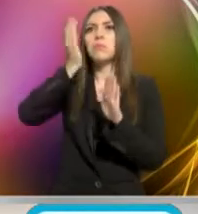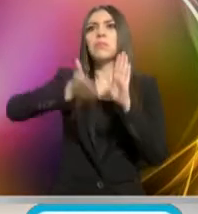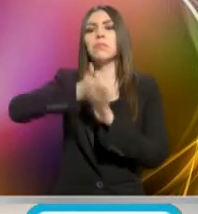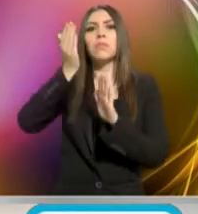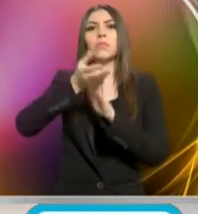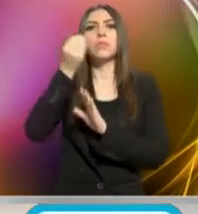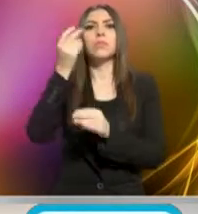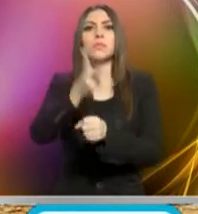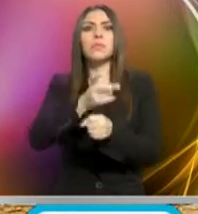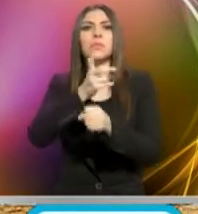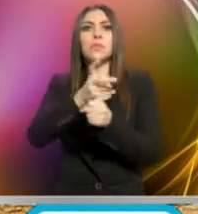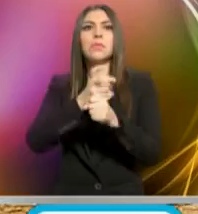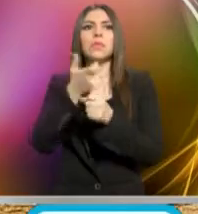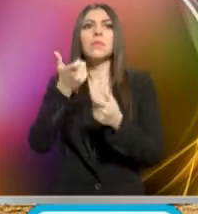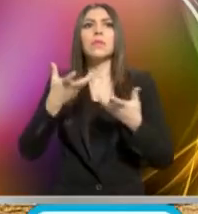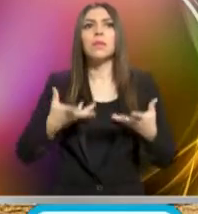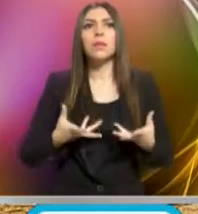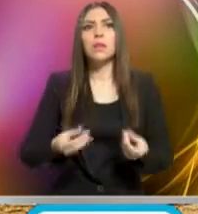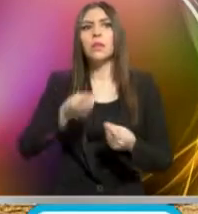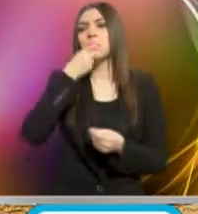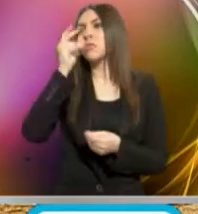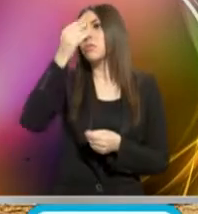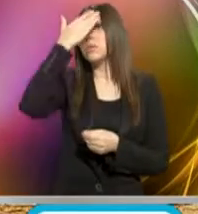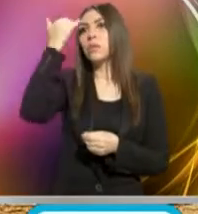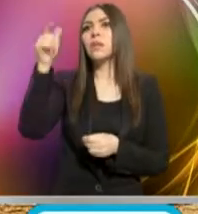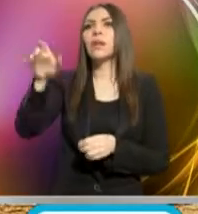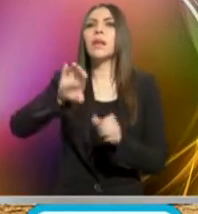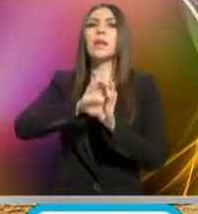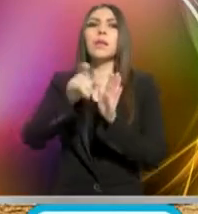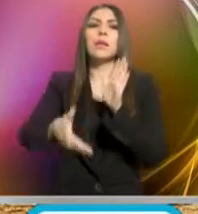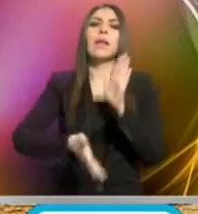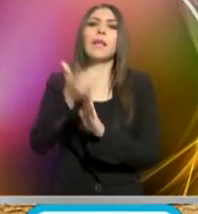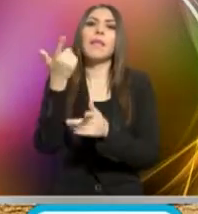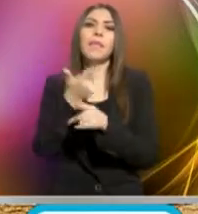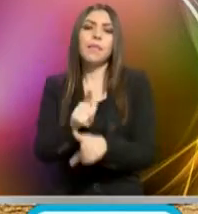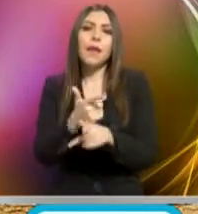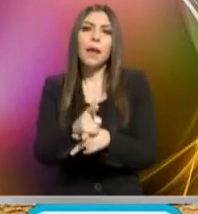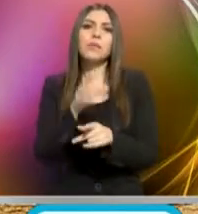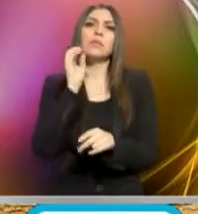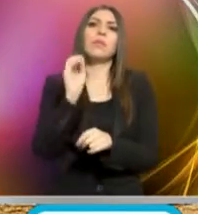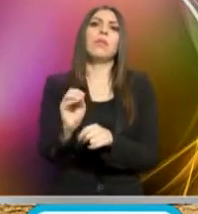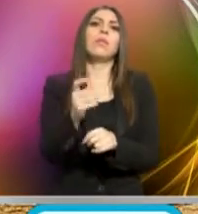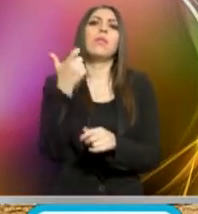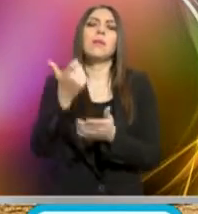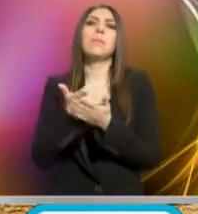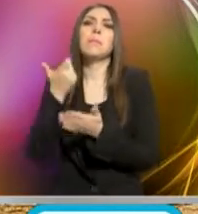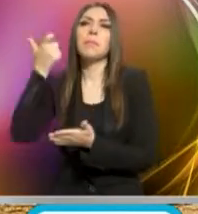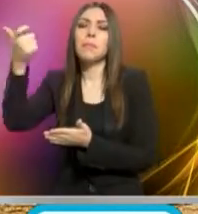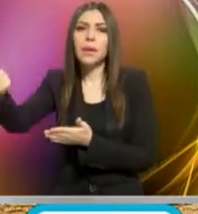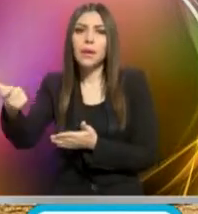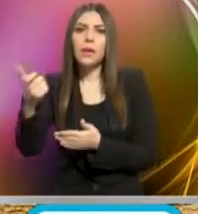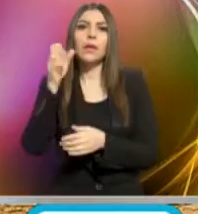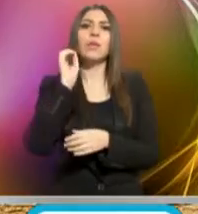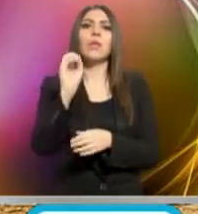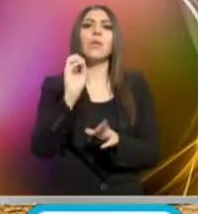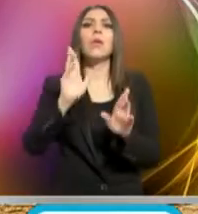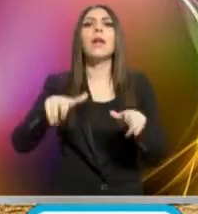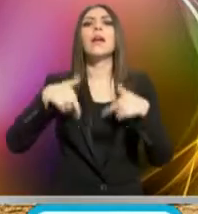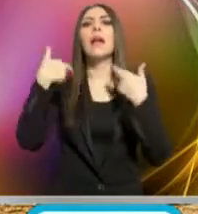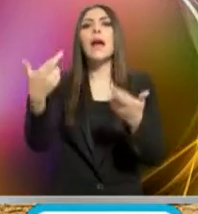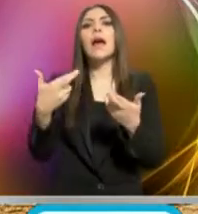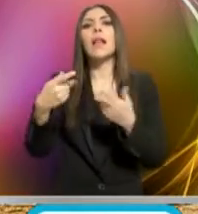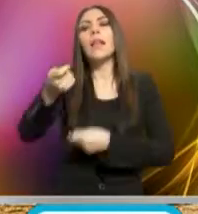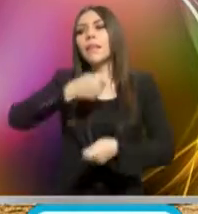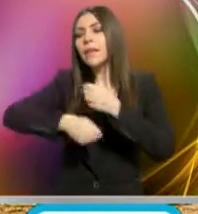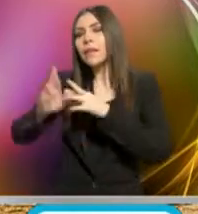mejor si no vas en tu auto y vas en un coche que rentas, en un taxi, lo que sea, pues te va a costar el transporte, te va a costar el regalito que te tocó